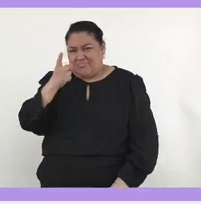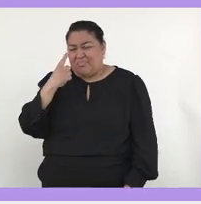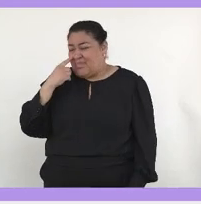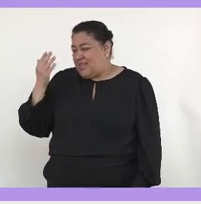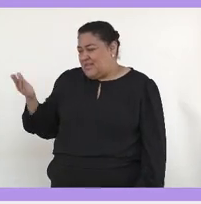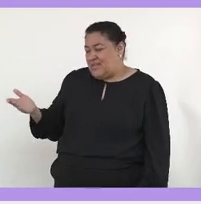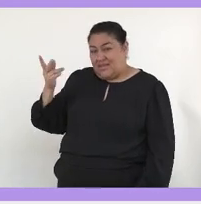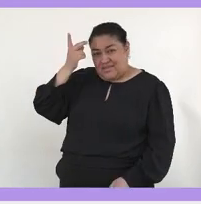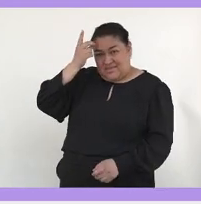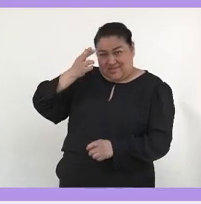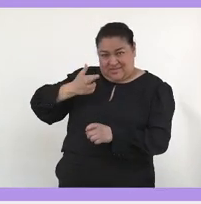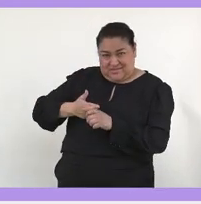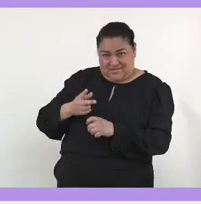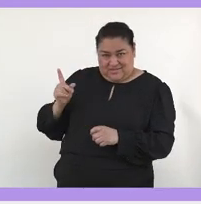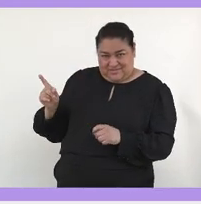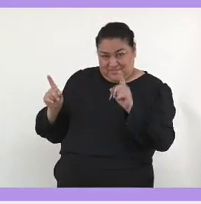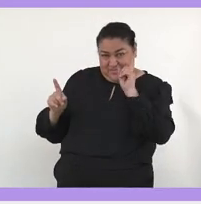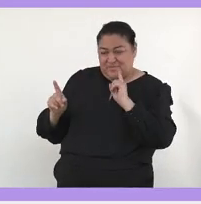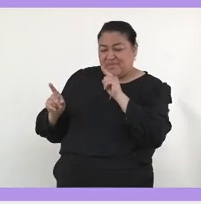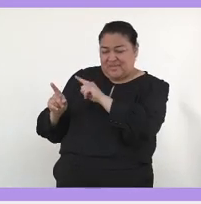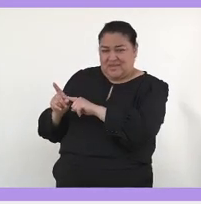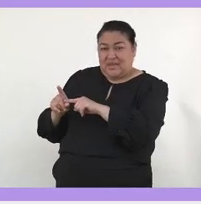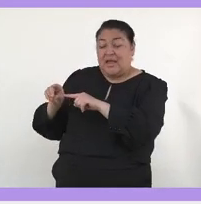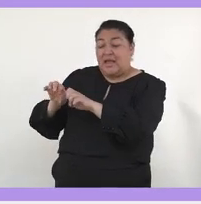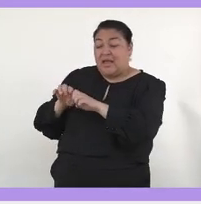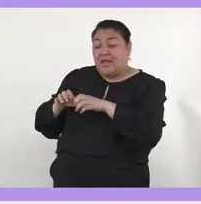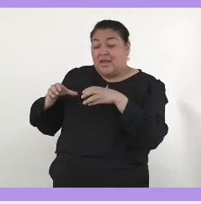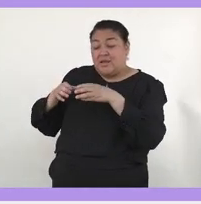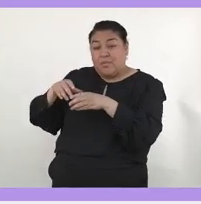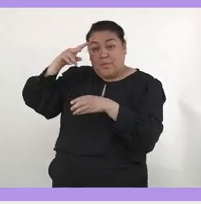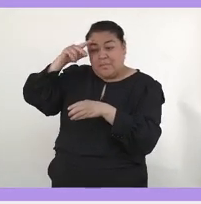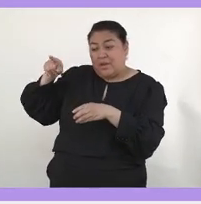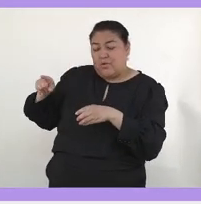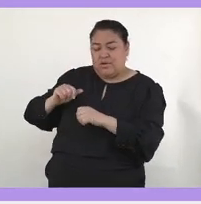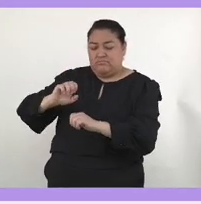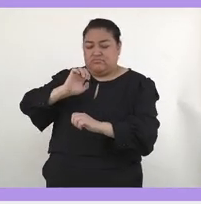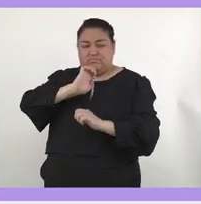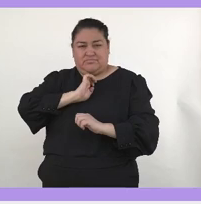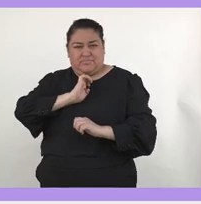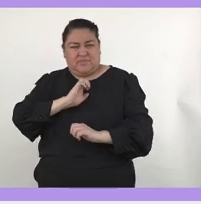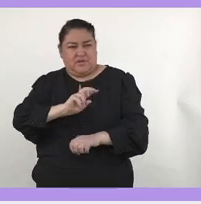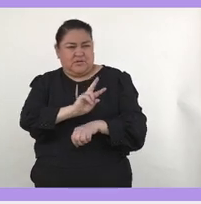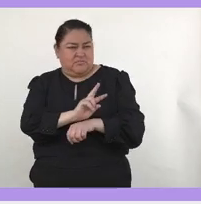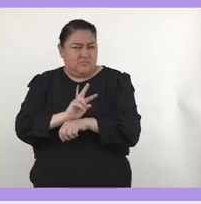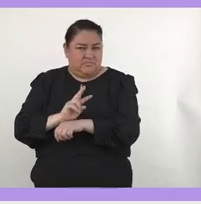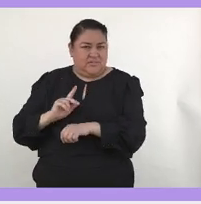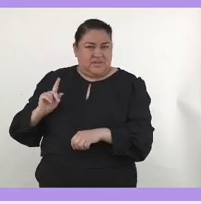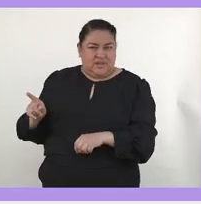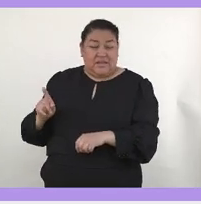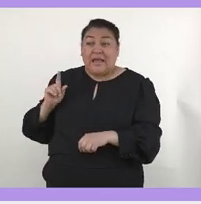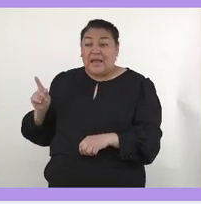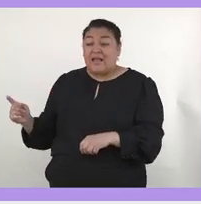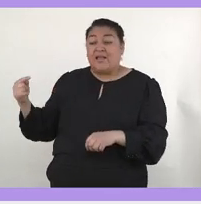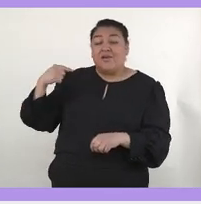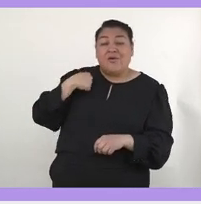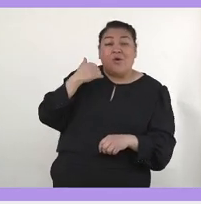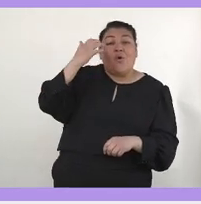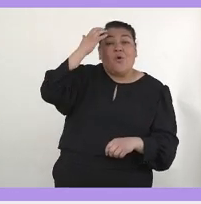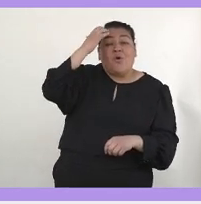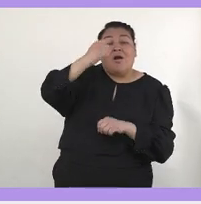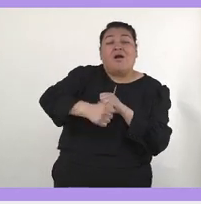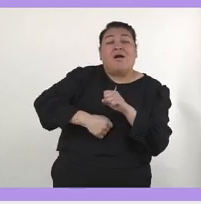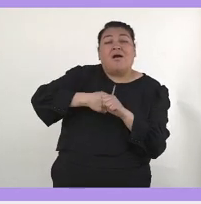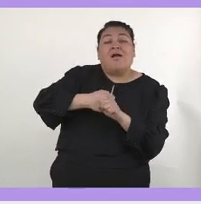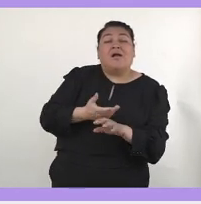nuestra directora de elecciones nacionales no que realmente es es impresionante como la historia que que uno maneja desde ciertas